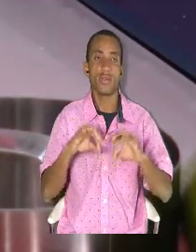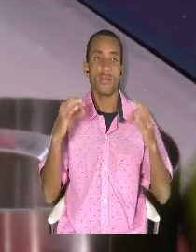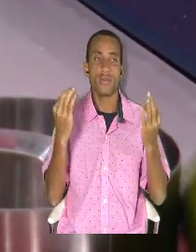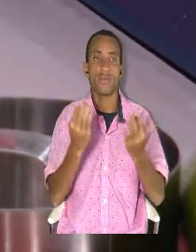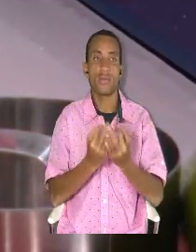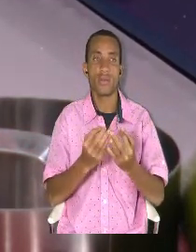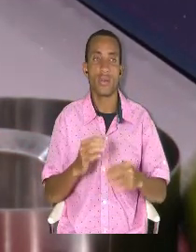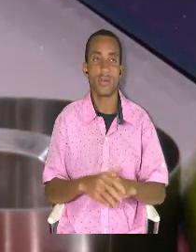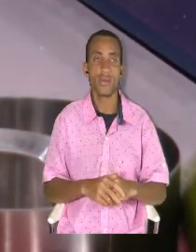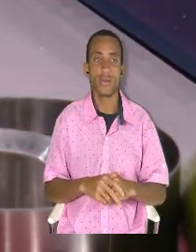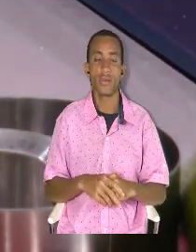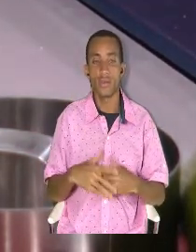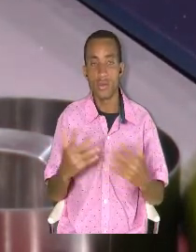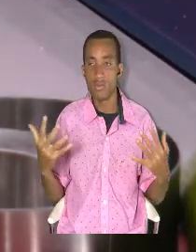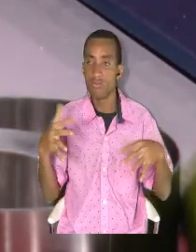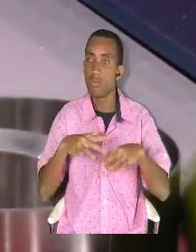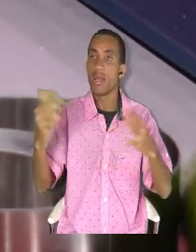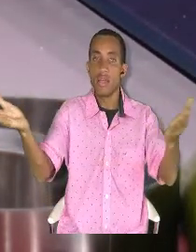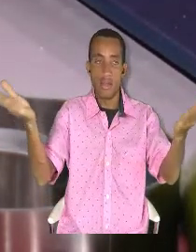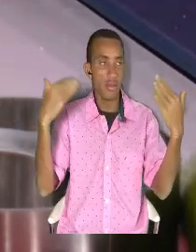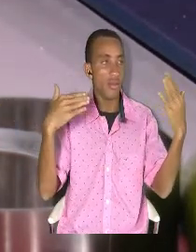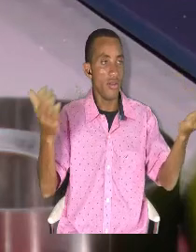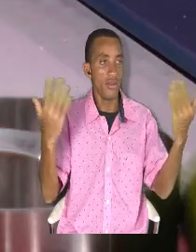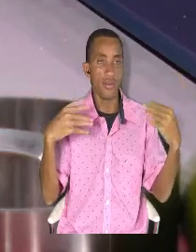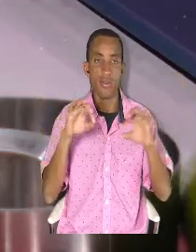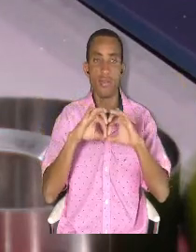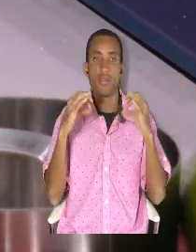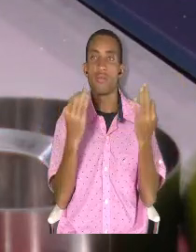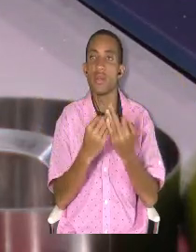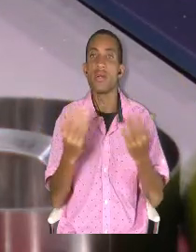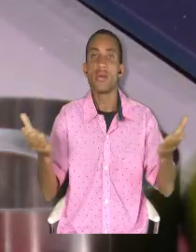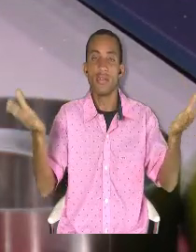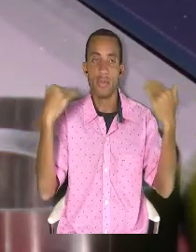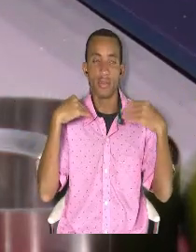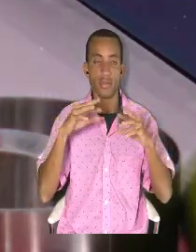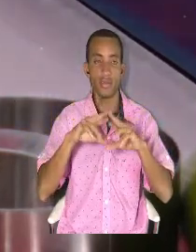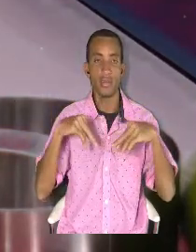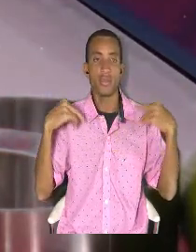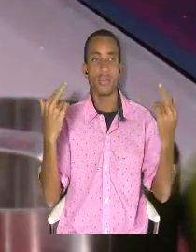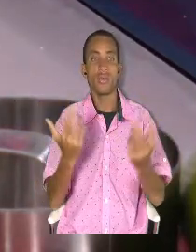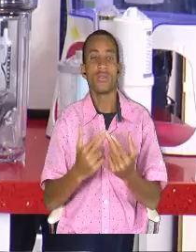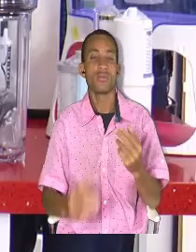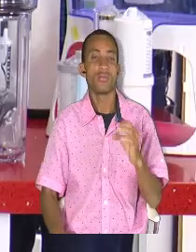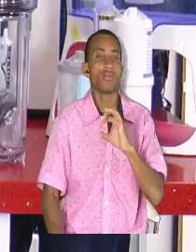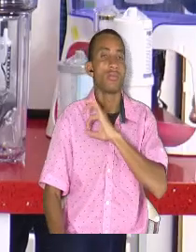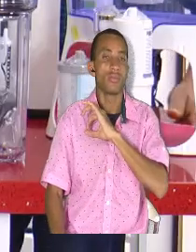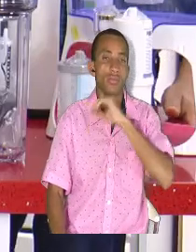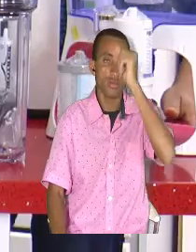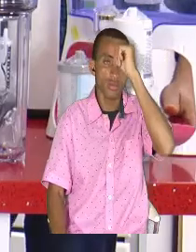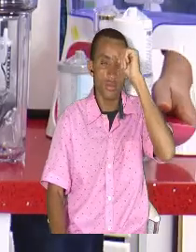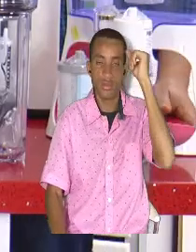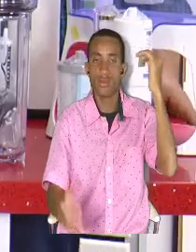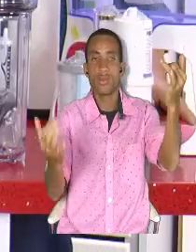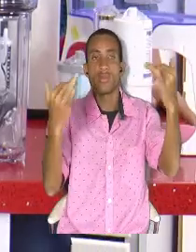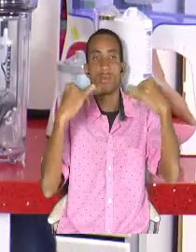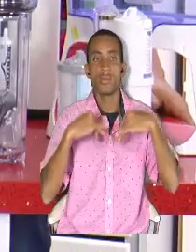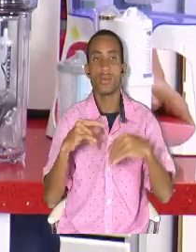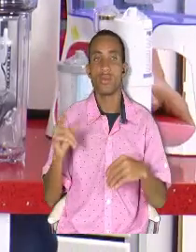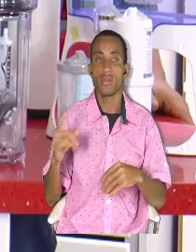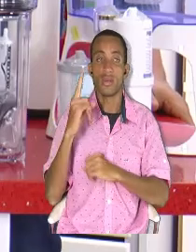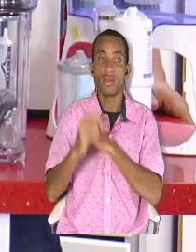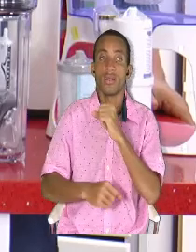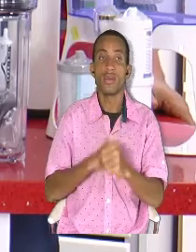sea, las integraciones cuando usted dice que me gusta cocinar. Asados, sí, sí, nos reunimos. El fin de semana estuvimos reunidos, estaba cumpliendo años, entonces vinieron a